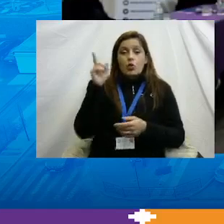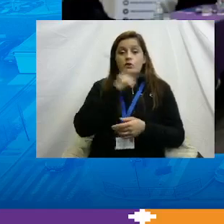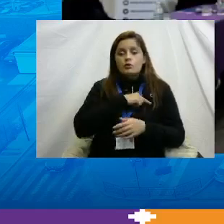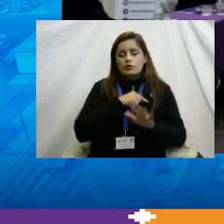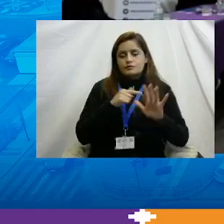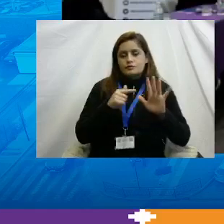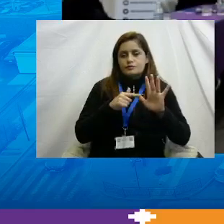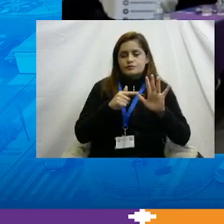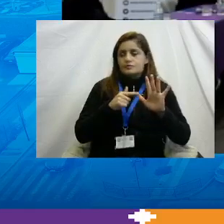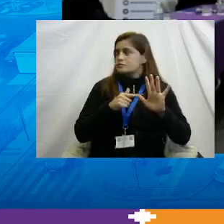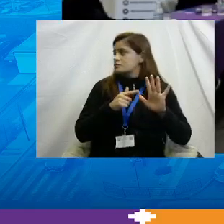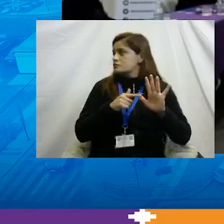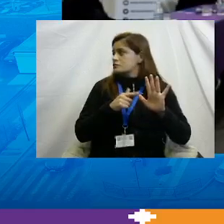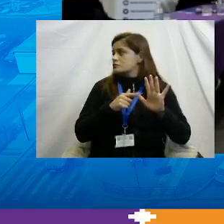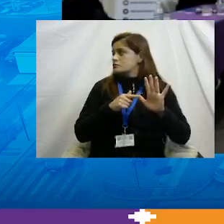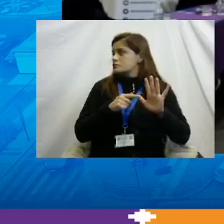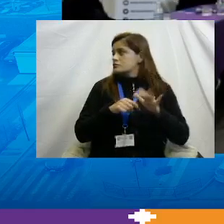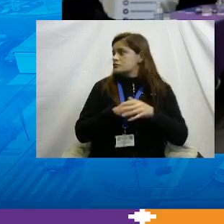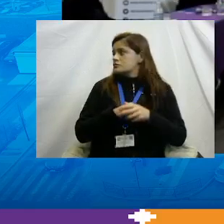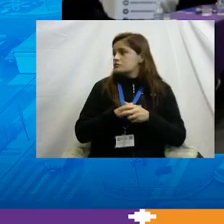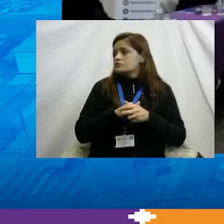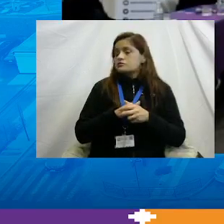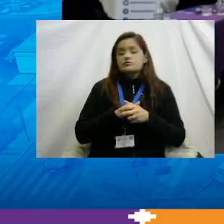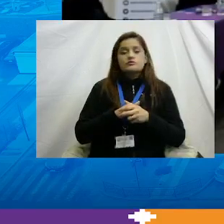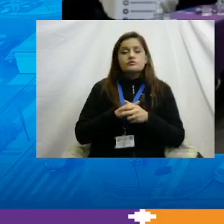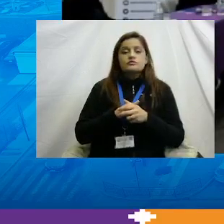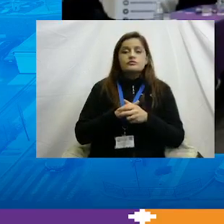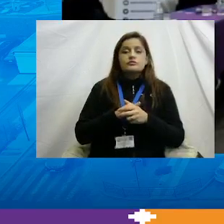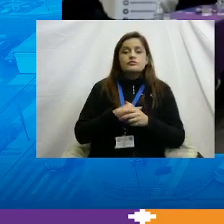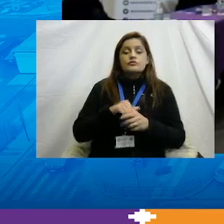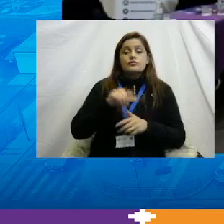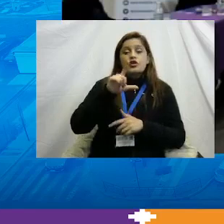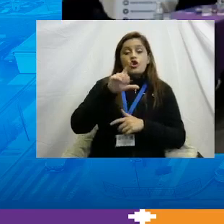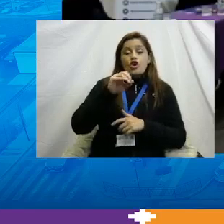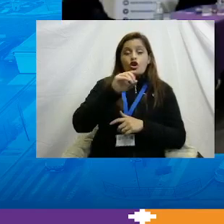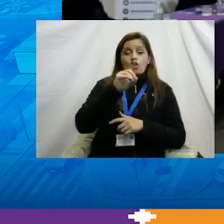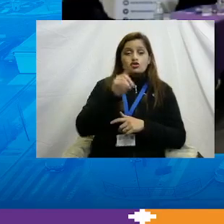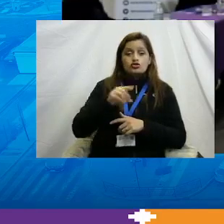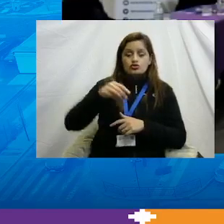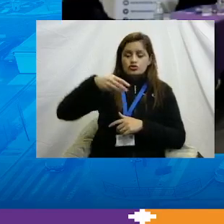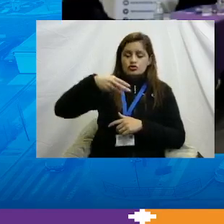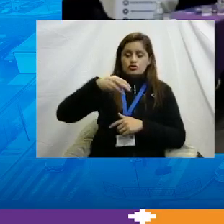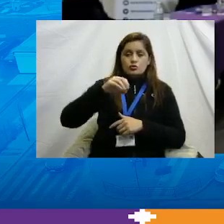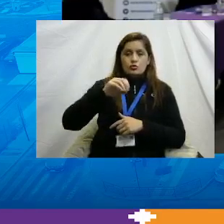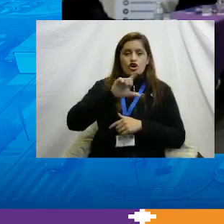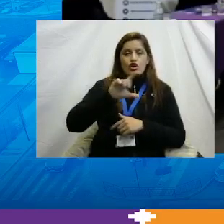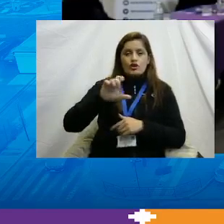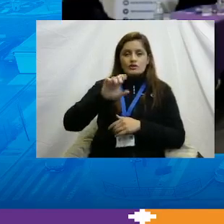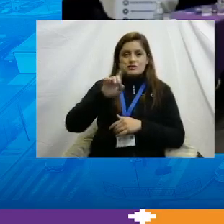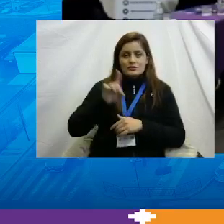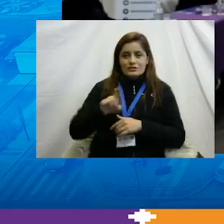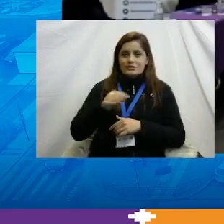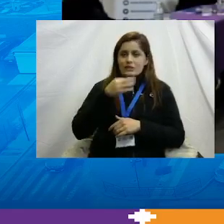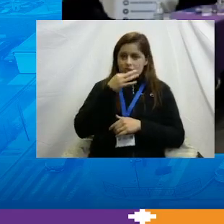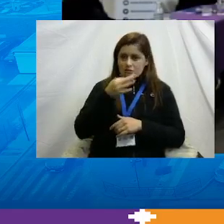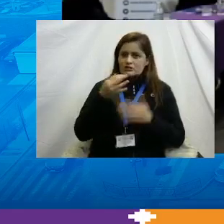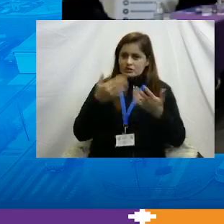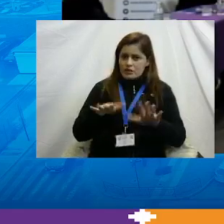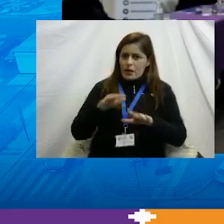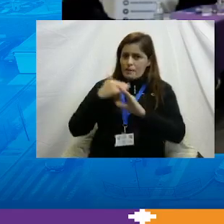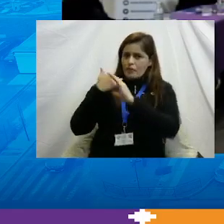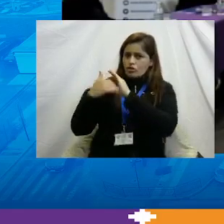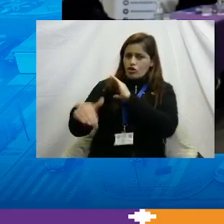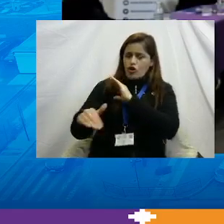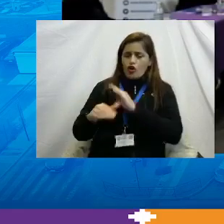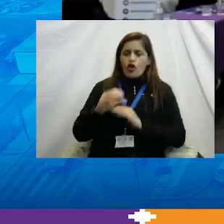punto, la señora Carolina Castañeda de Los Molles, la presidenta, solicita saber si se mandó el oficio a la DOH y con qué